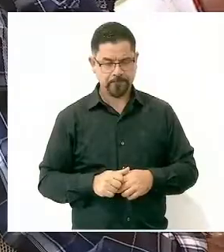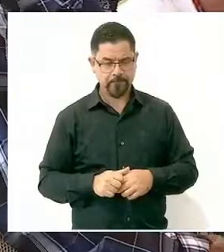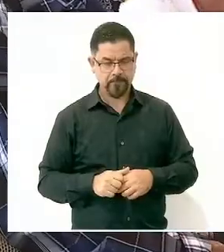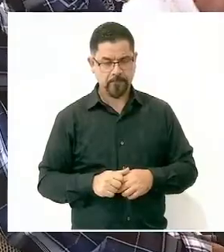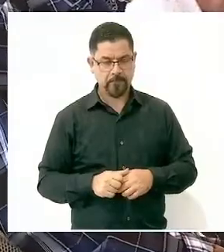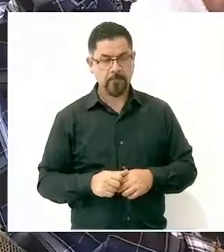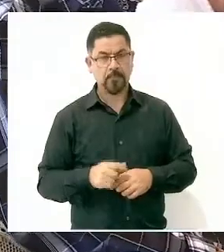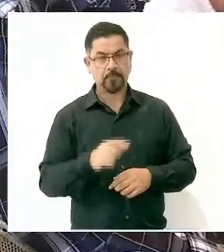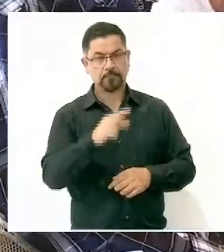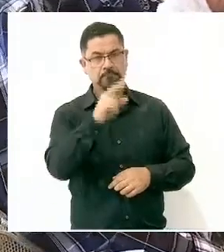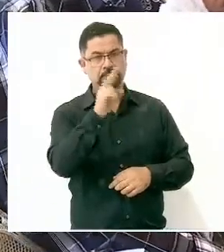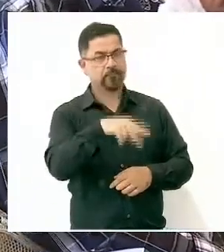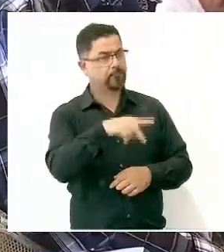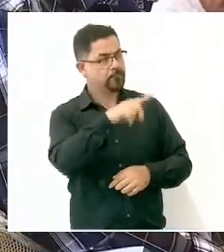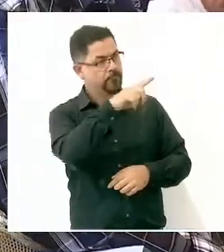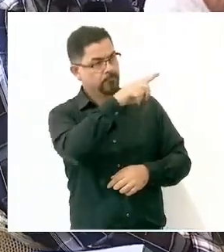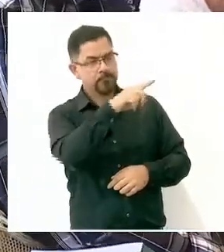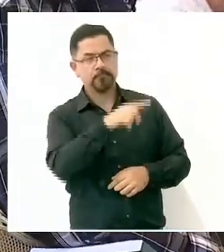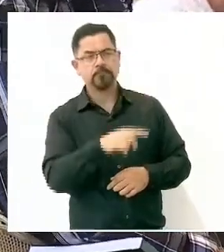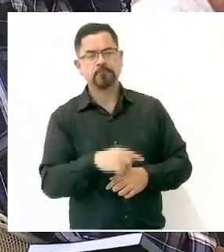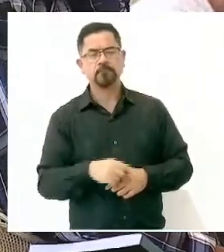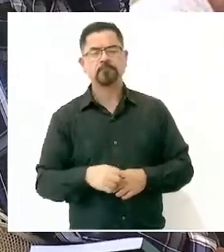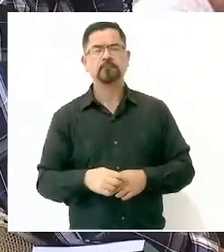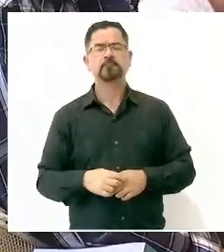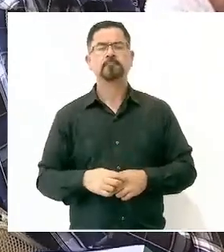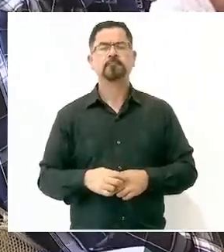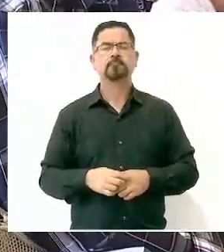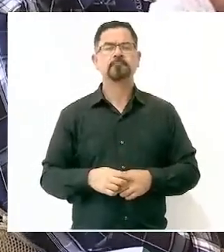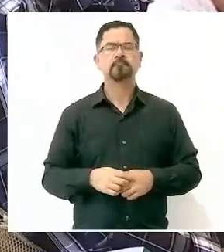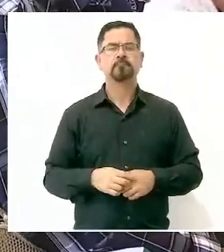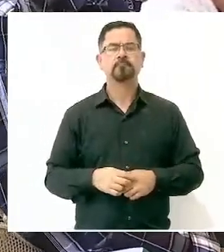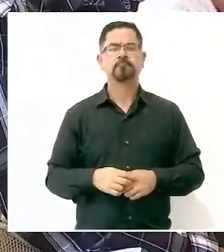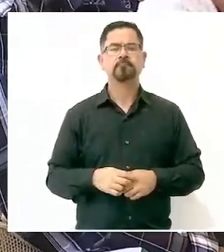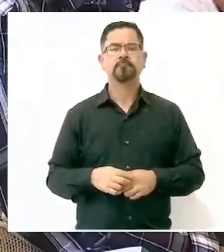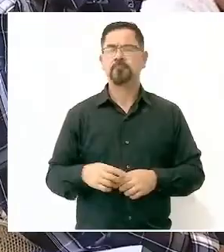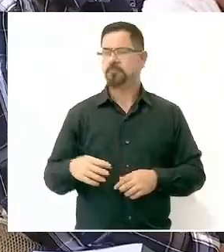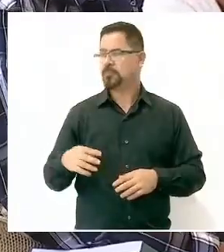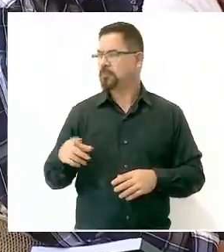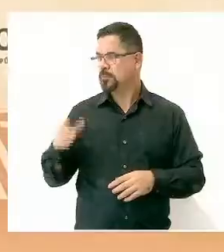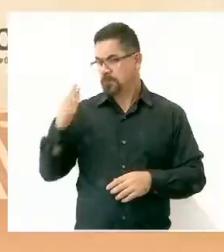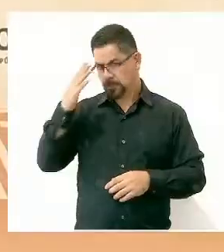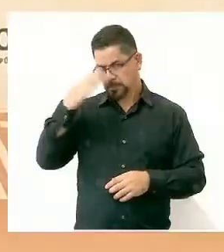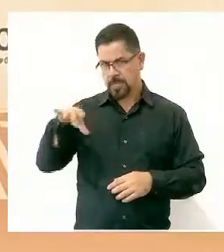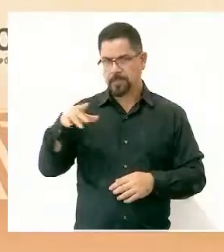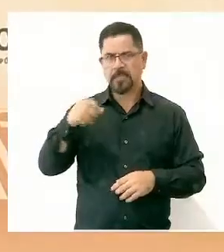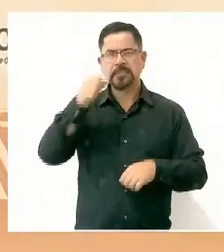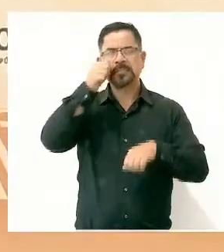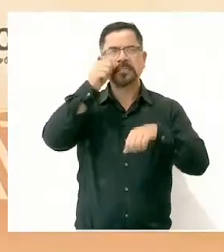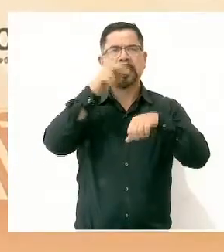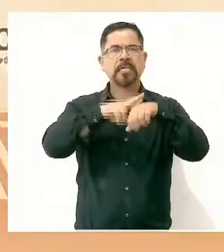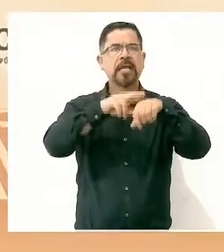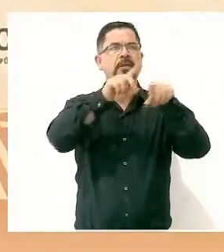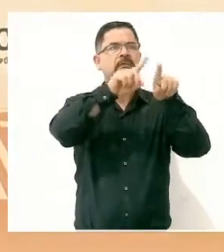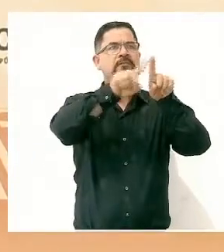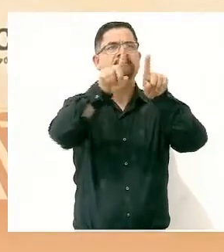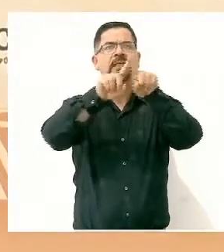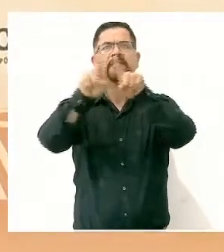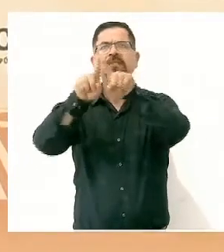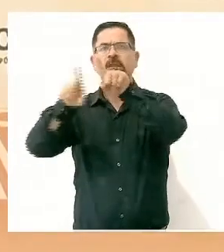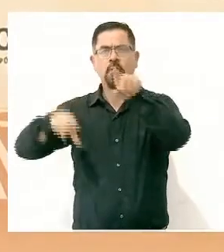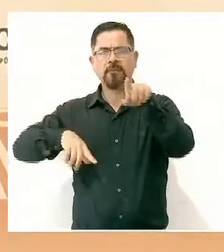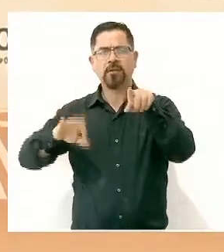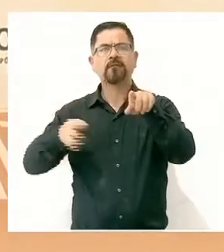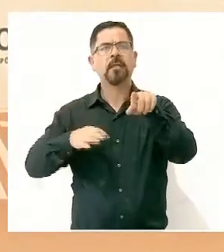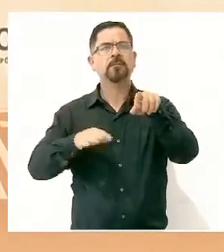tiene el apoyo de todas las secretarías del gobierno federal.